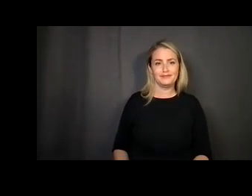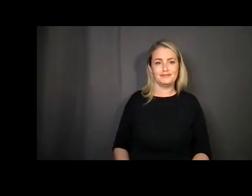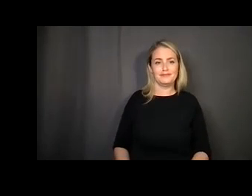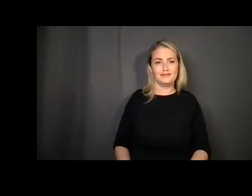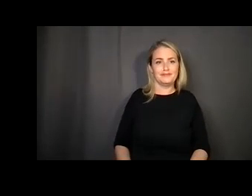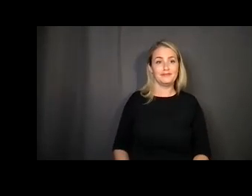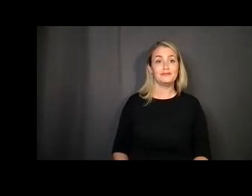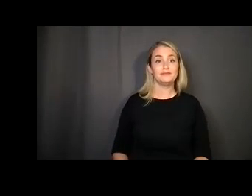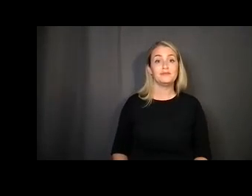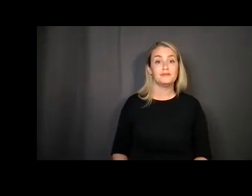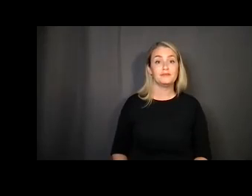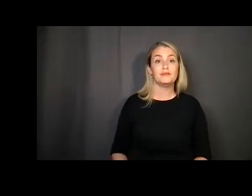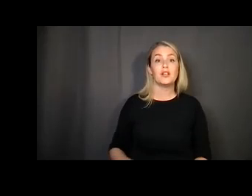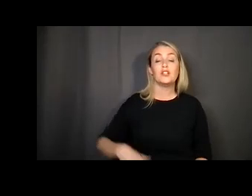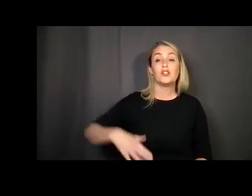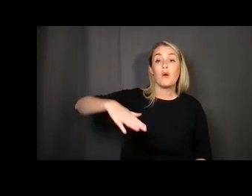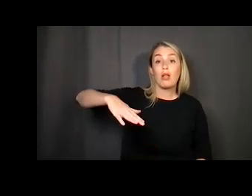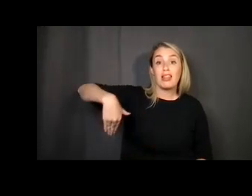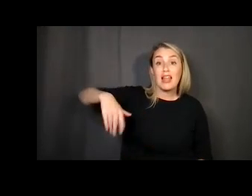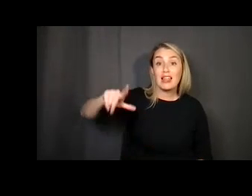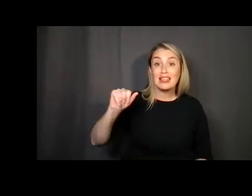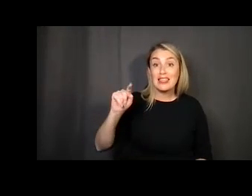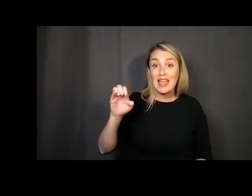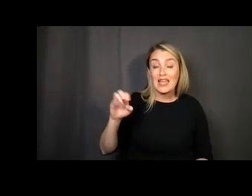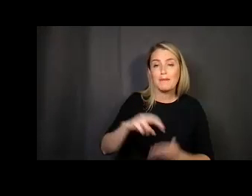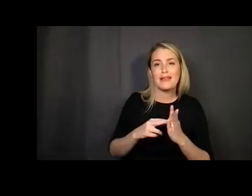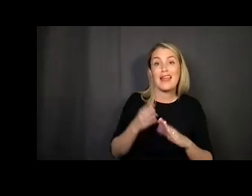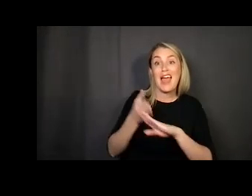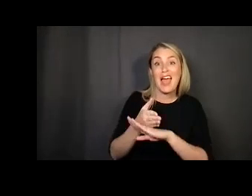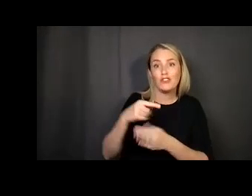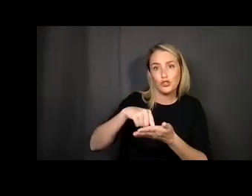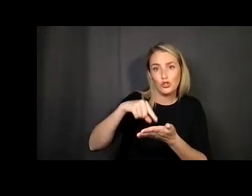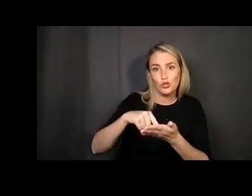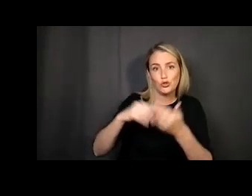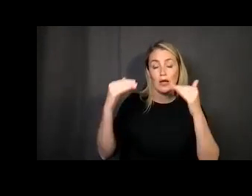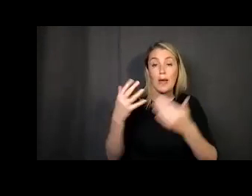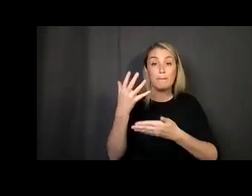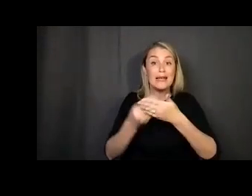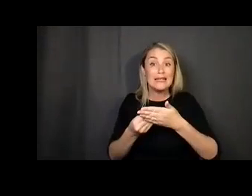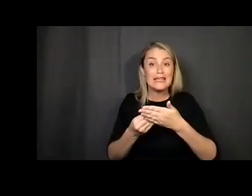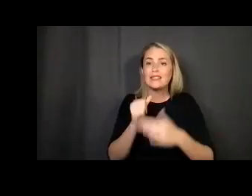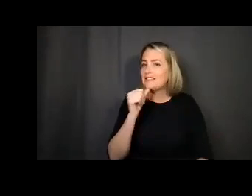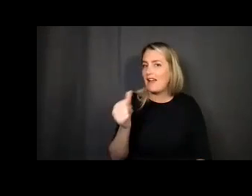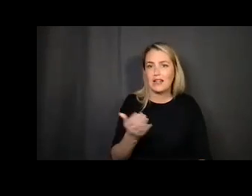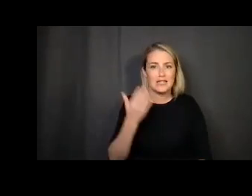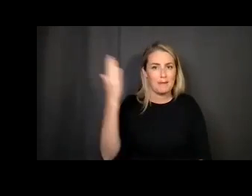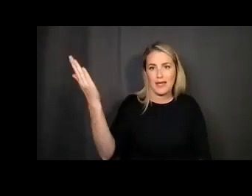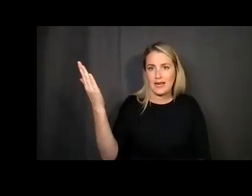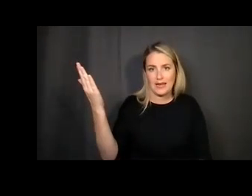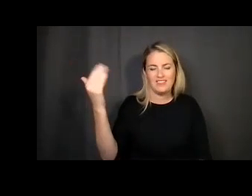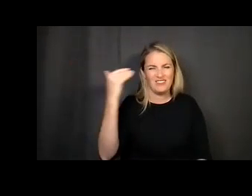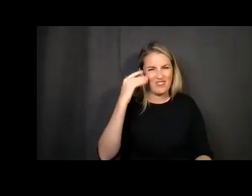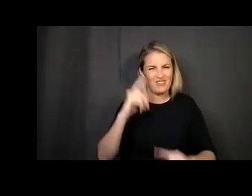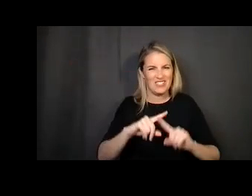again, late is Muy submitted bien. after the Pues due date. Missing is not submitted. Esta indicación de ley